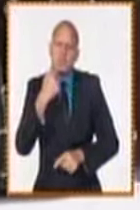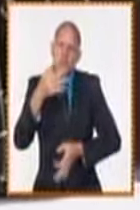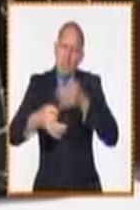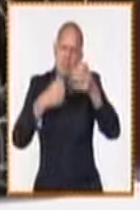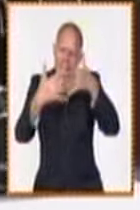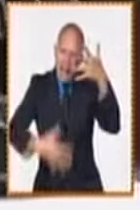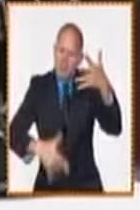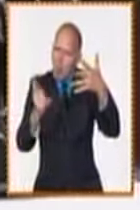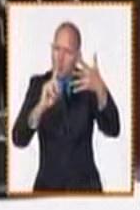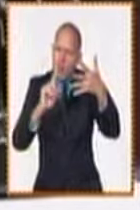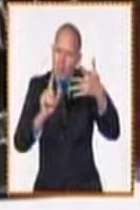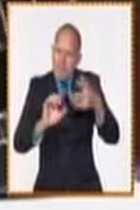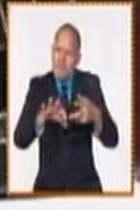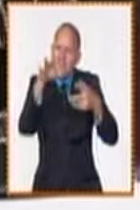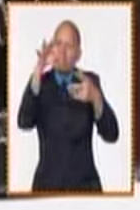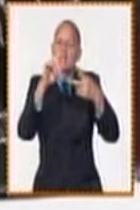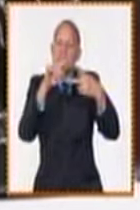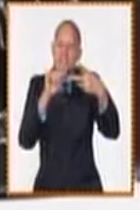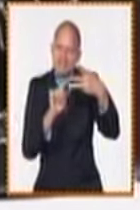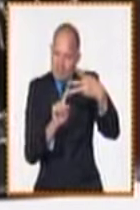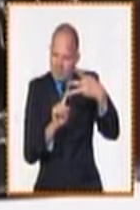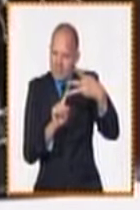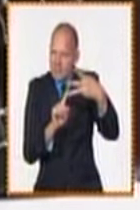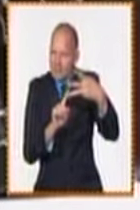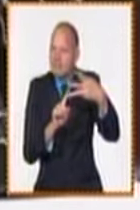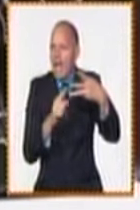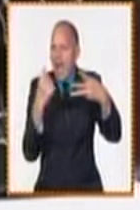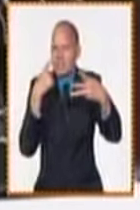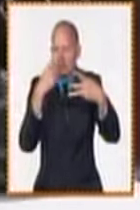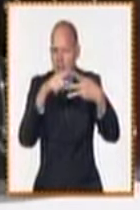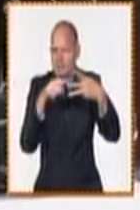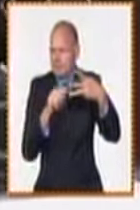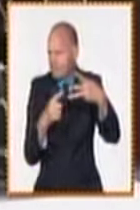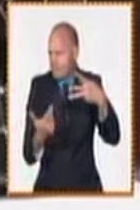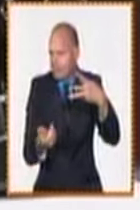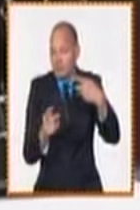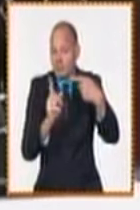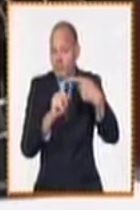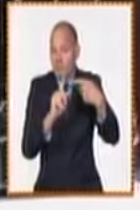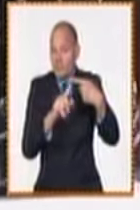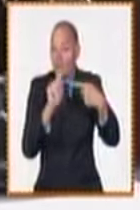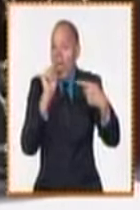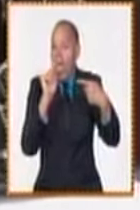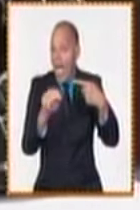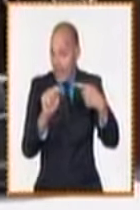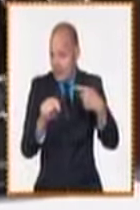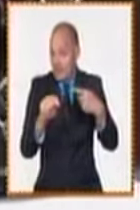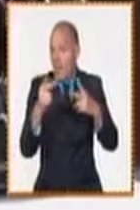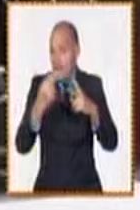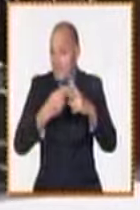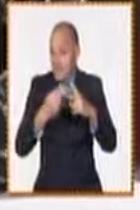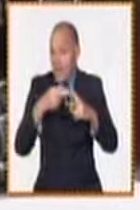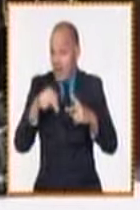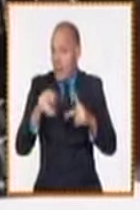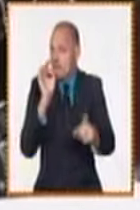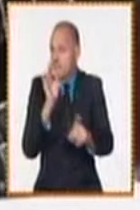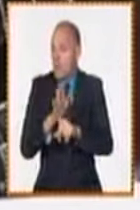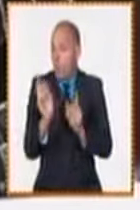la novedad de los hechos. El primero es que en Bayamo se peleó también a machete